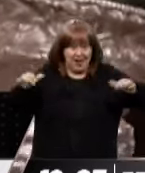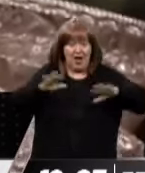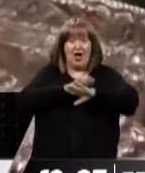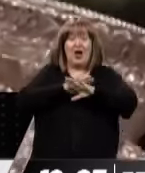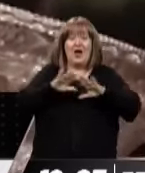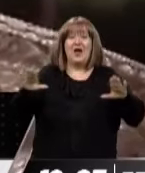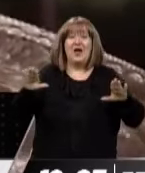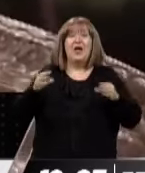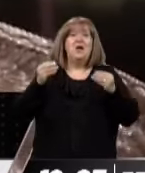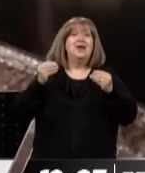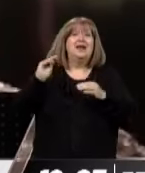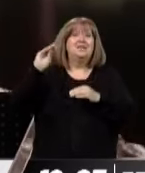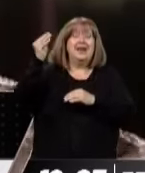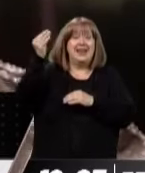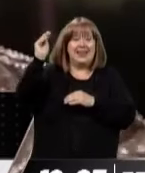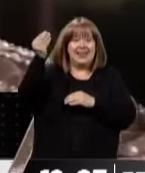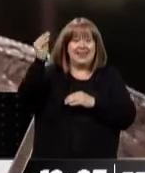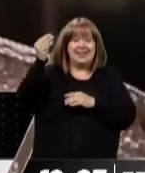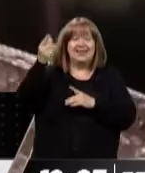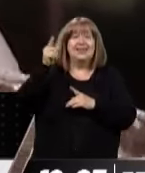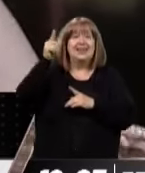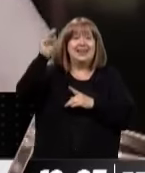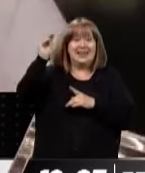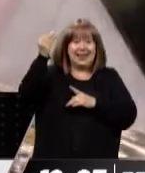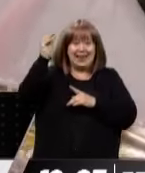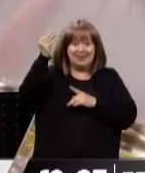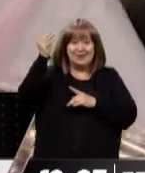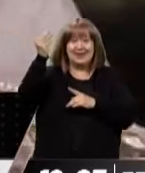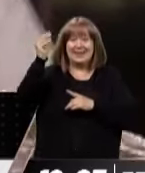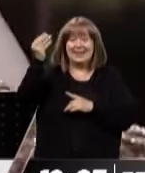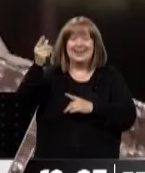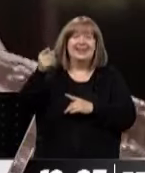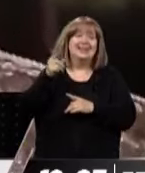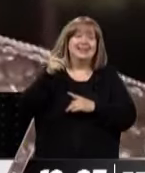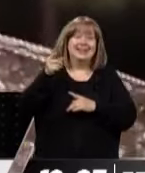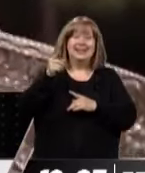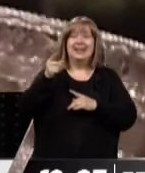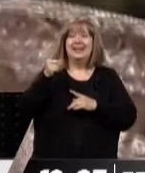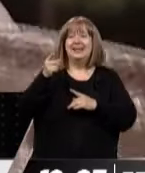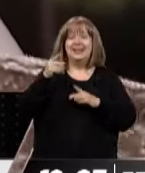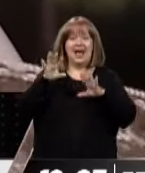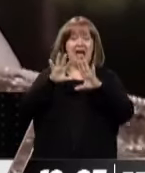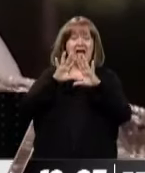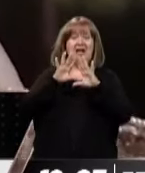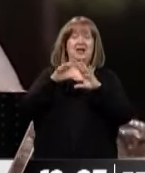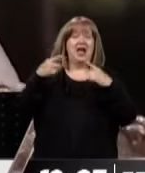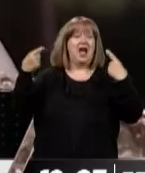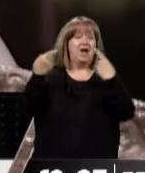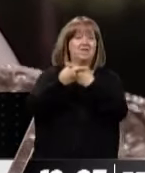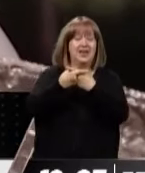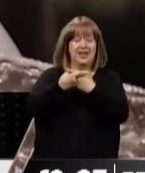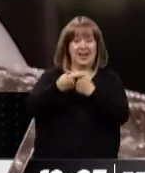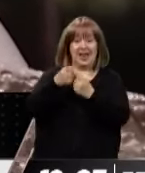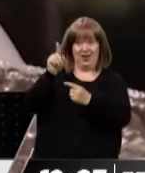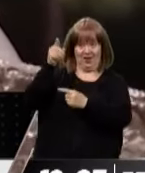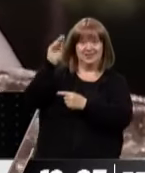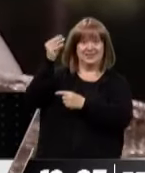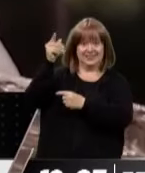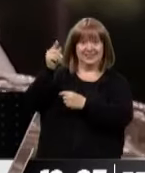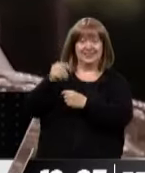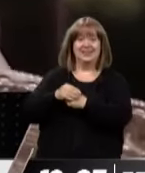terminó. Porque en el Maracaná. Porque en el Maracaná. La final con los brazucas. La final